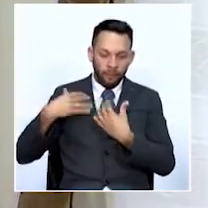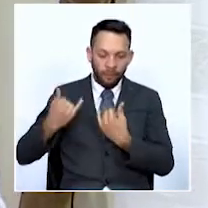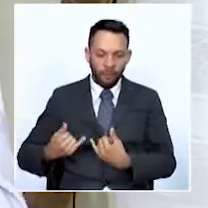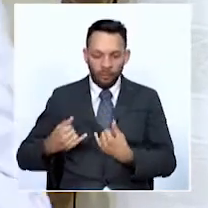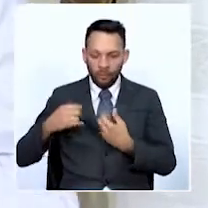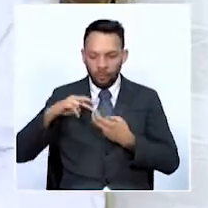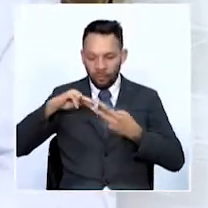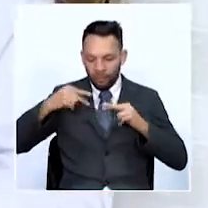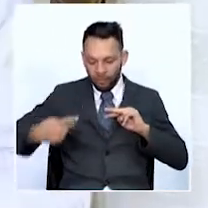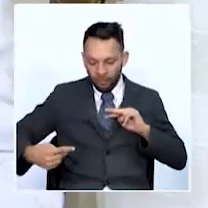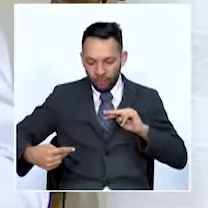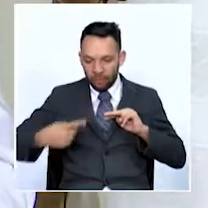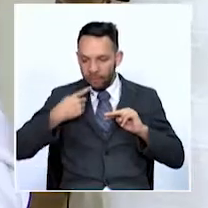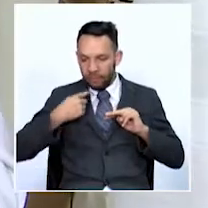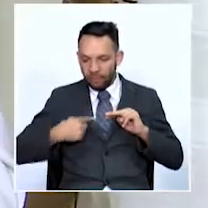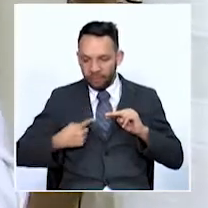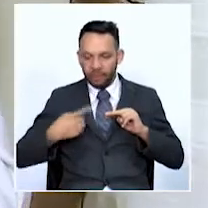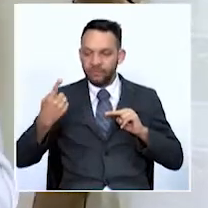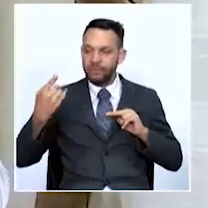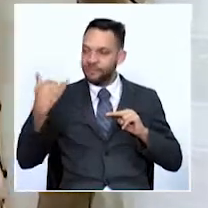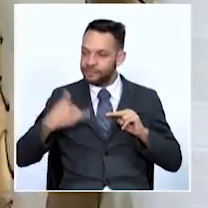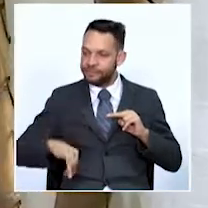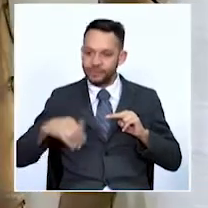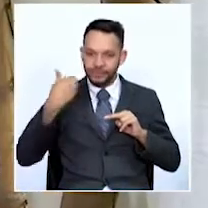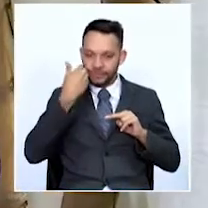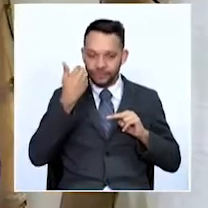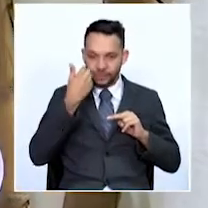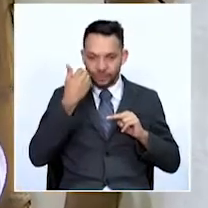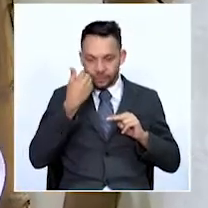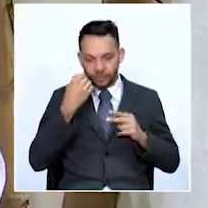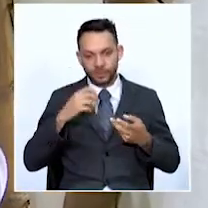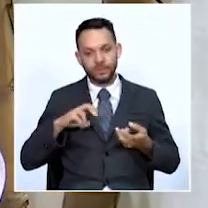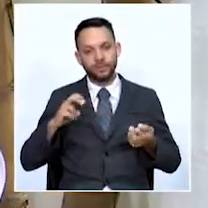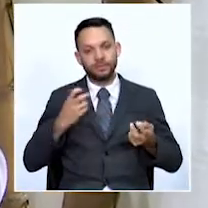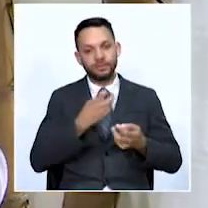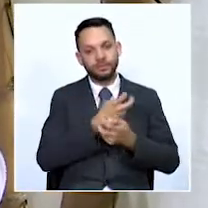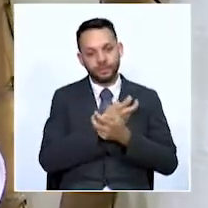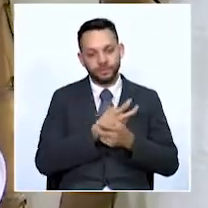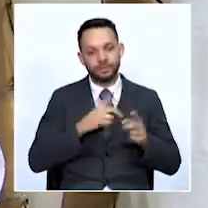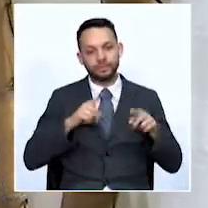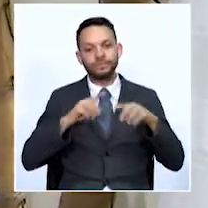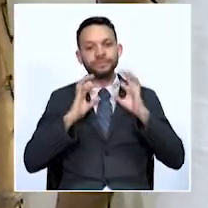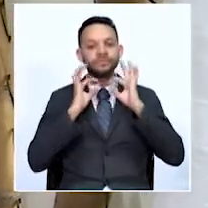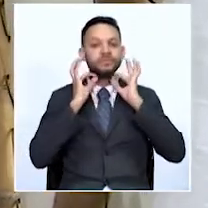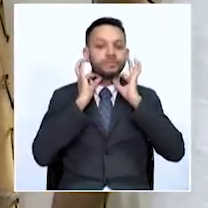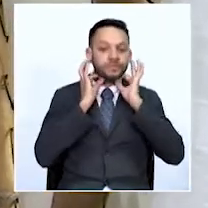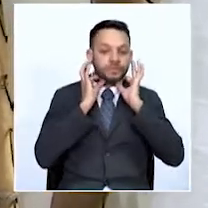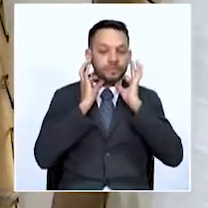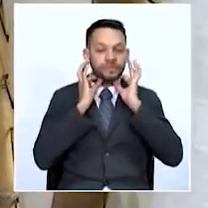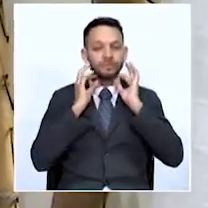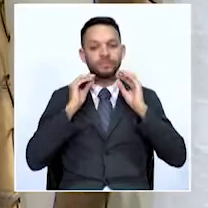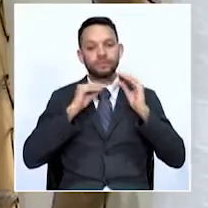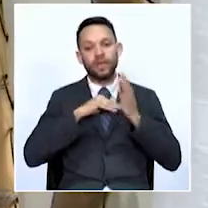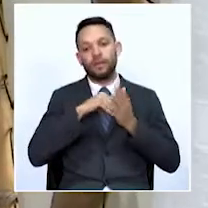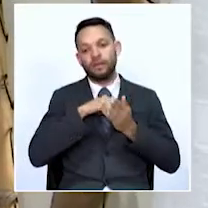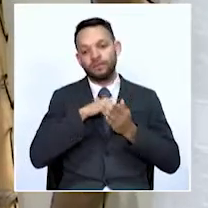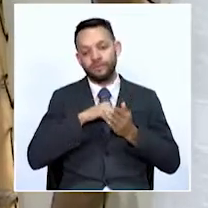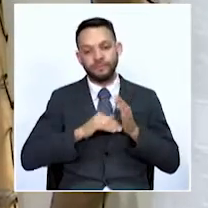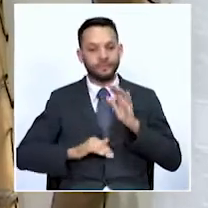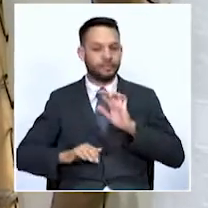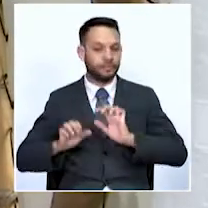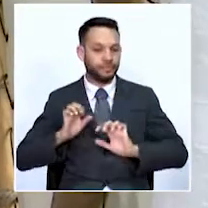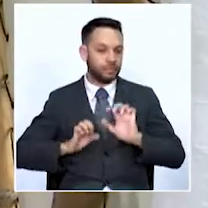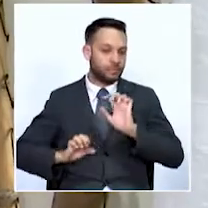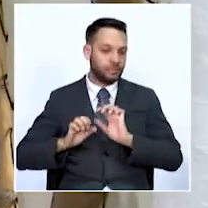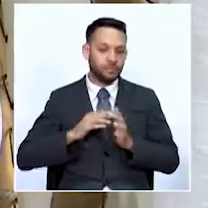información. Viene esa amigdalitis, me ataca la articulación, me la debilita. Y ya ellas débiles, mi sistema inmunológico,